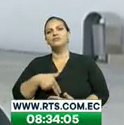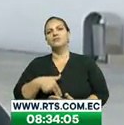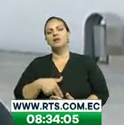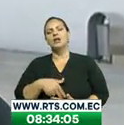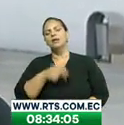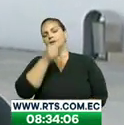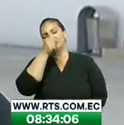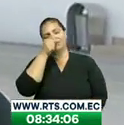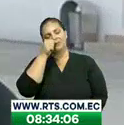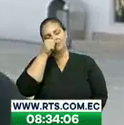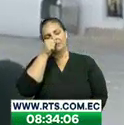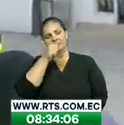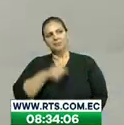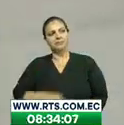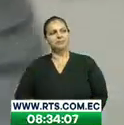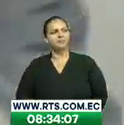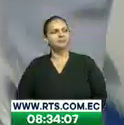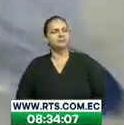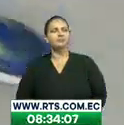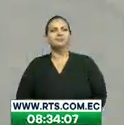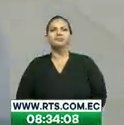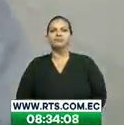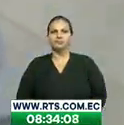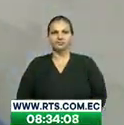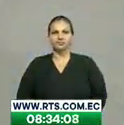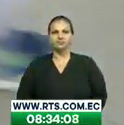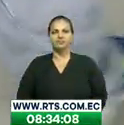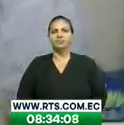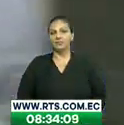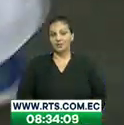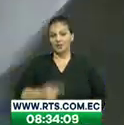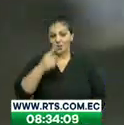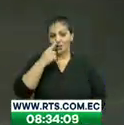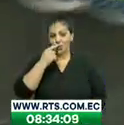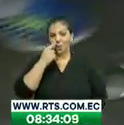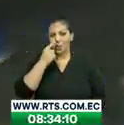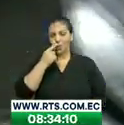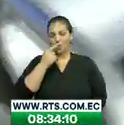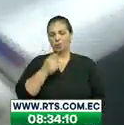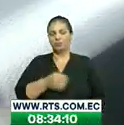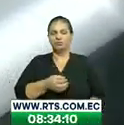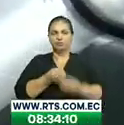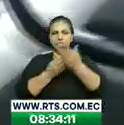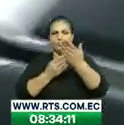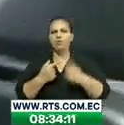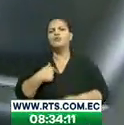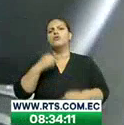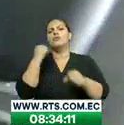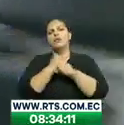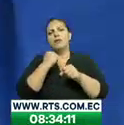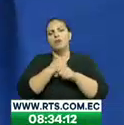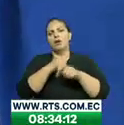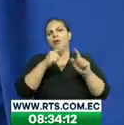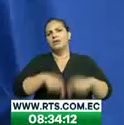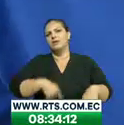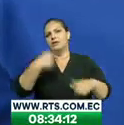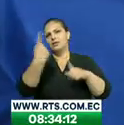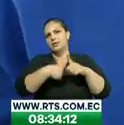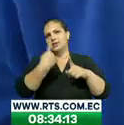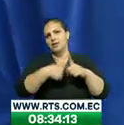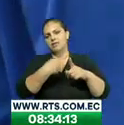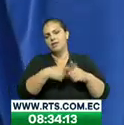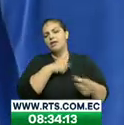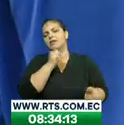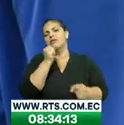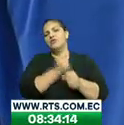sustancias sujetas a fiscalización. El perjudicado contaba cómo había ocurrido todo. Cuando llega un guardia que cuida carro afuera,